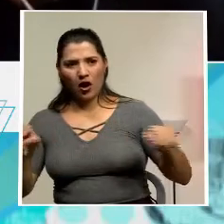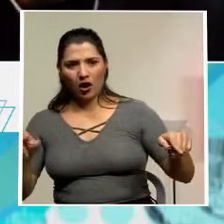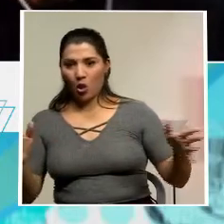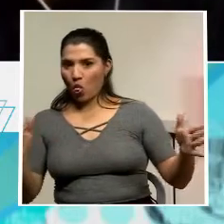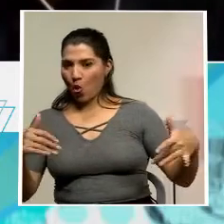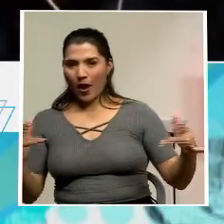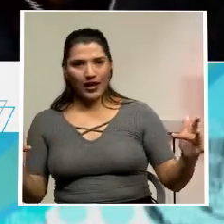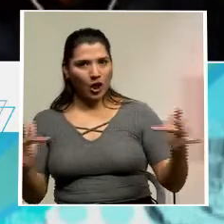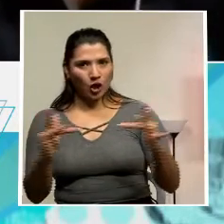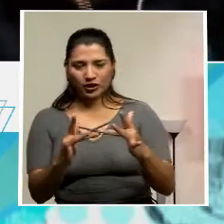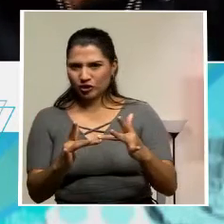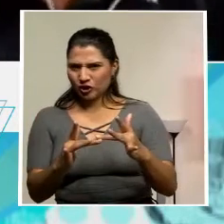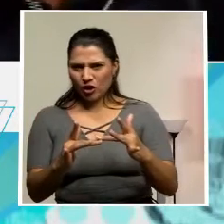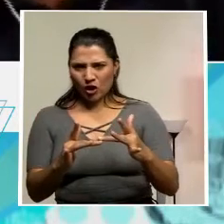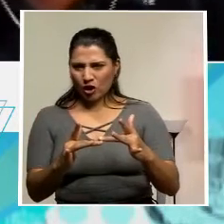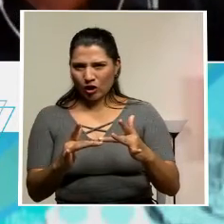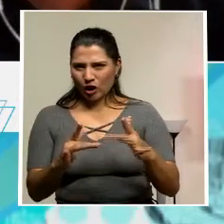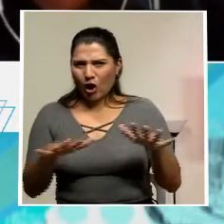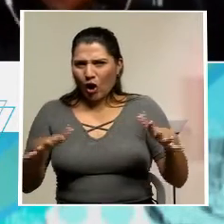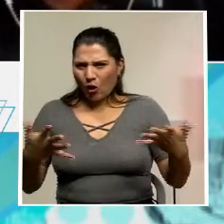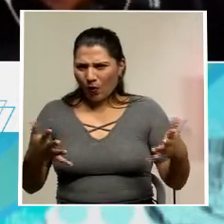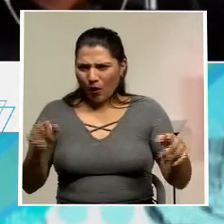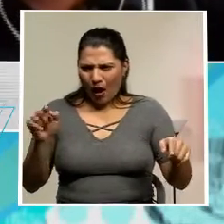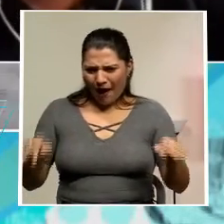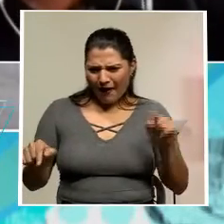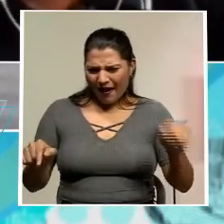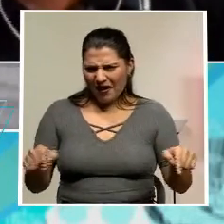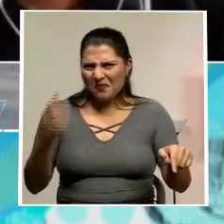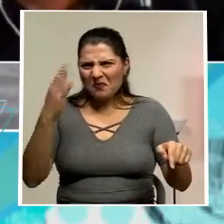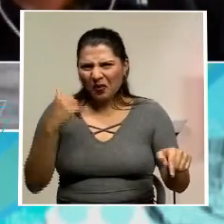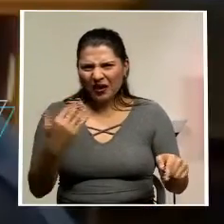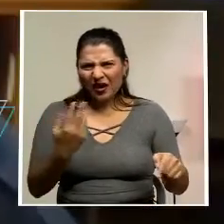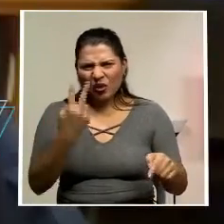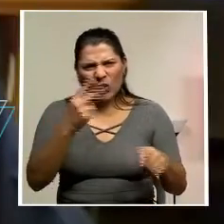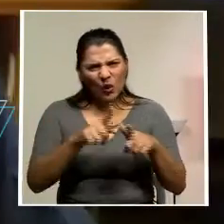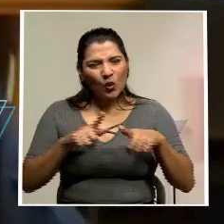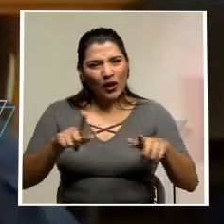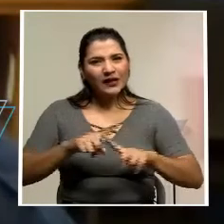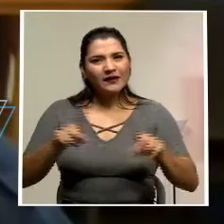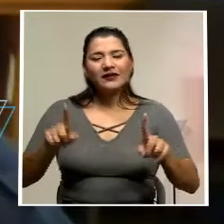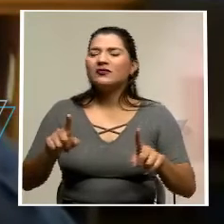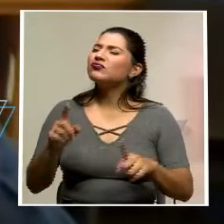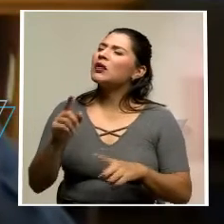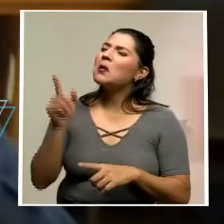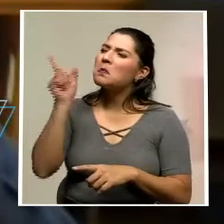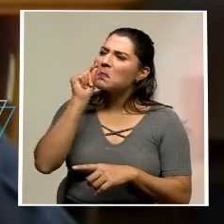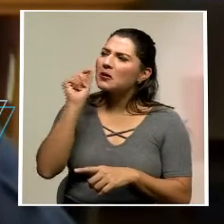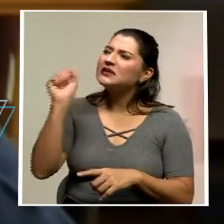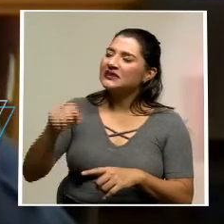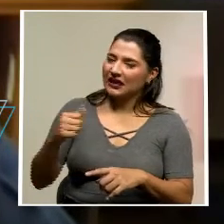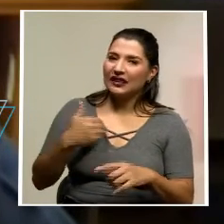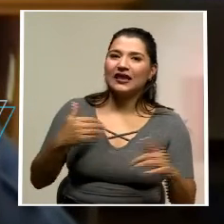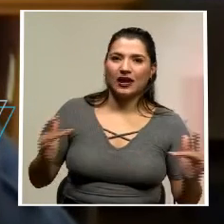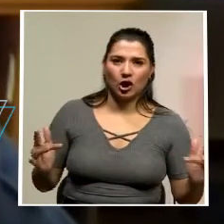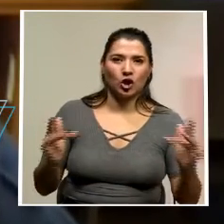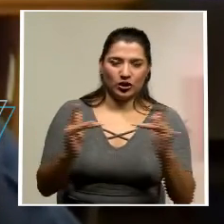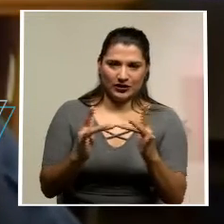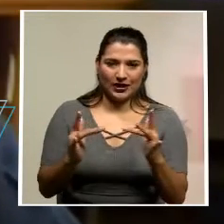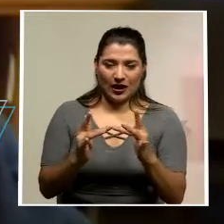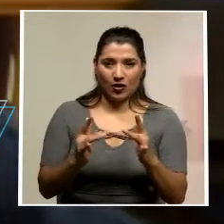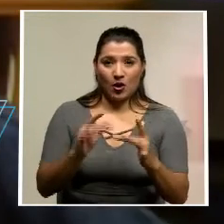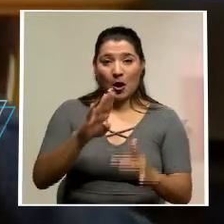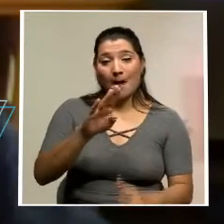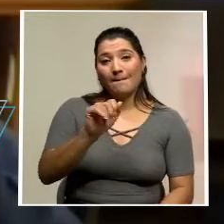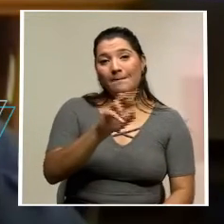en realidad sí tienen conexión. Barra del Colorado y el río San Juan son ambientes que forman